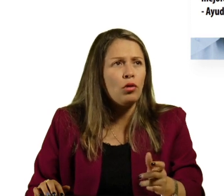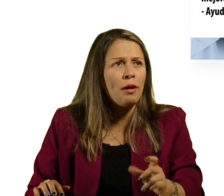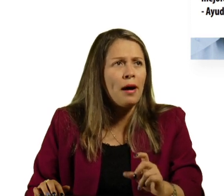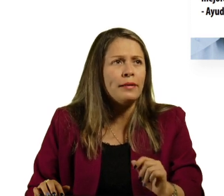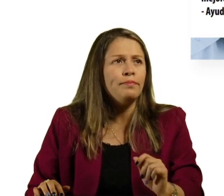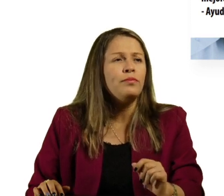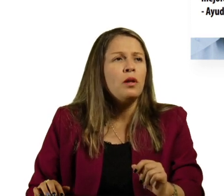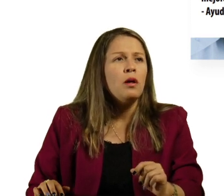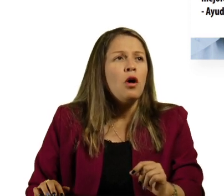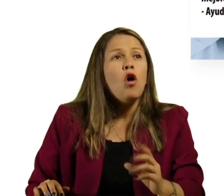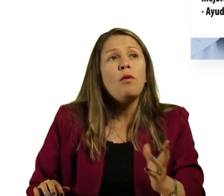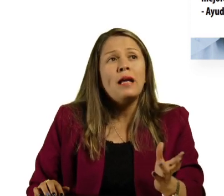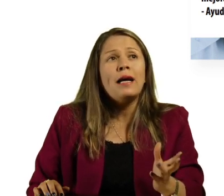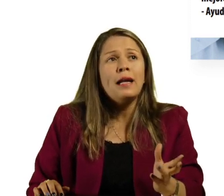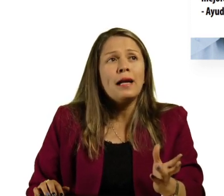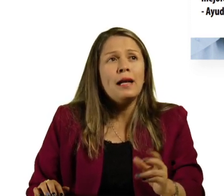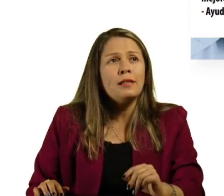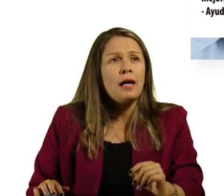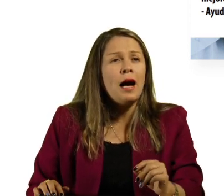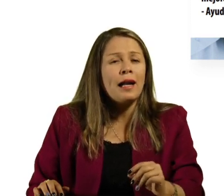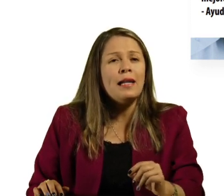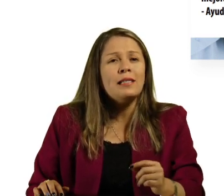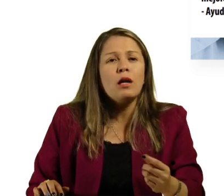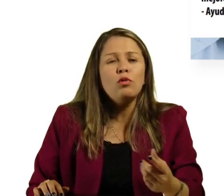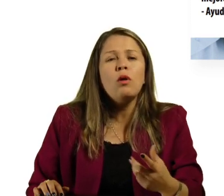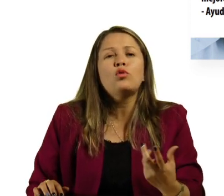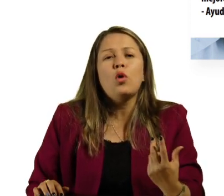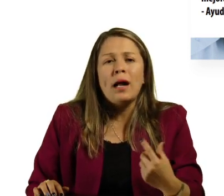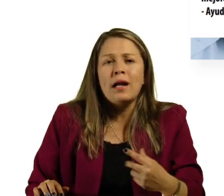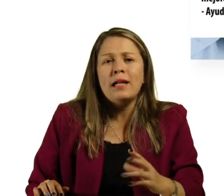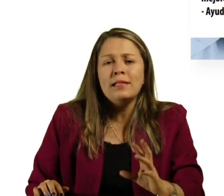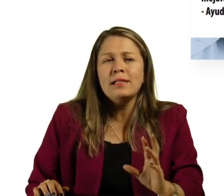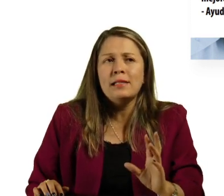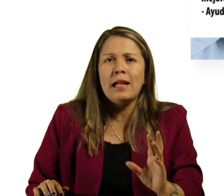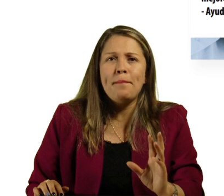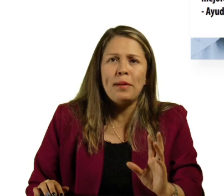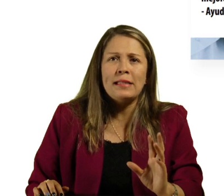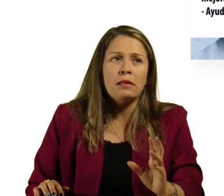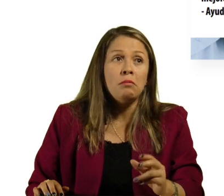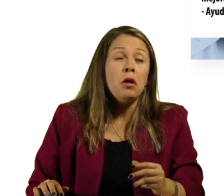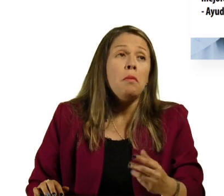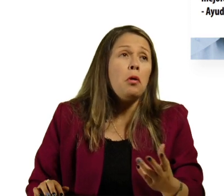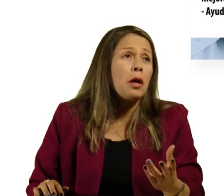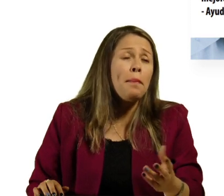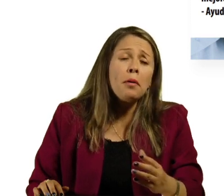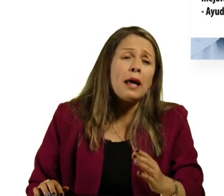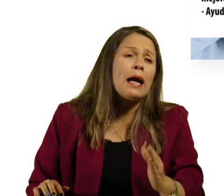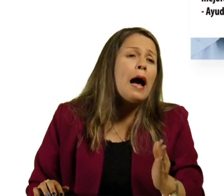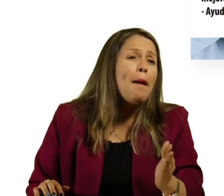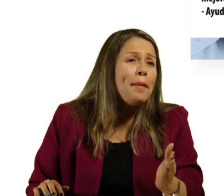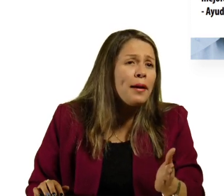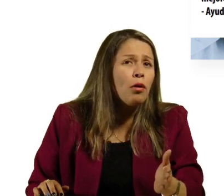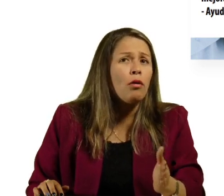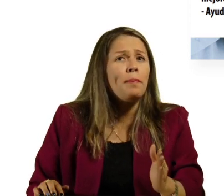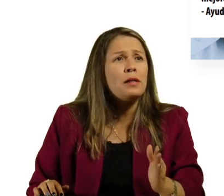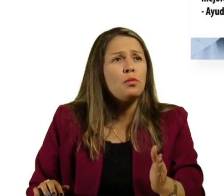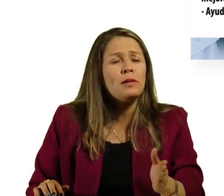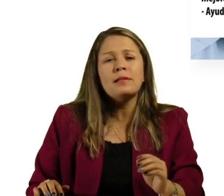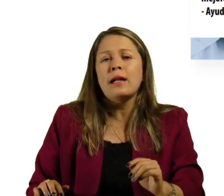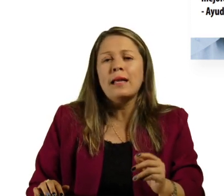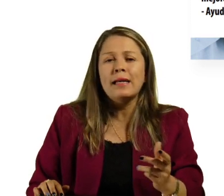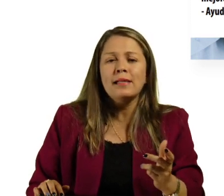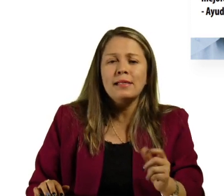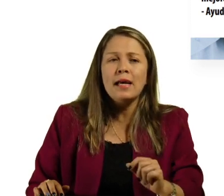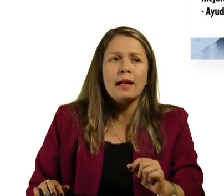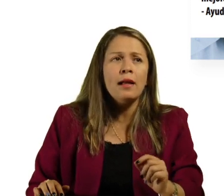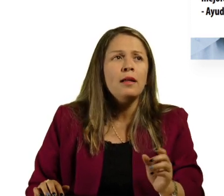para dónde van. Obligan a realizar un autoanálisis de la empresa. ¿Por qué? Porque cada periodo